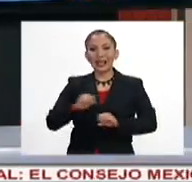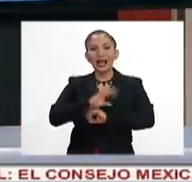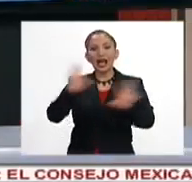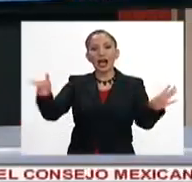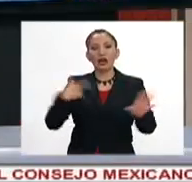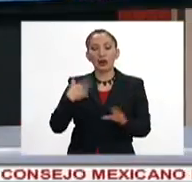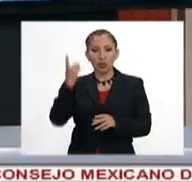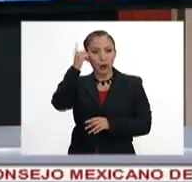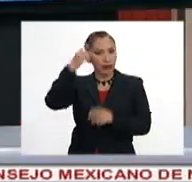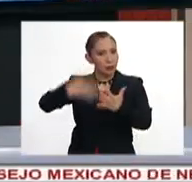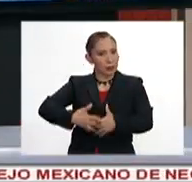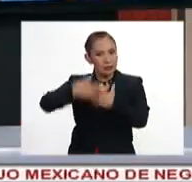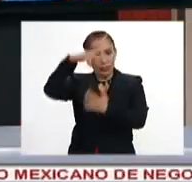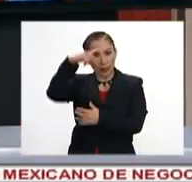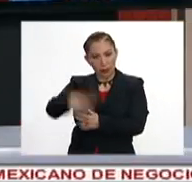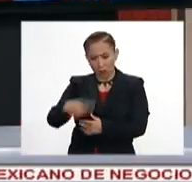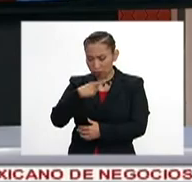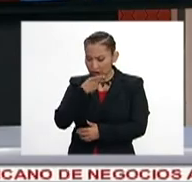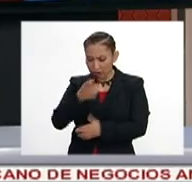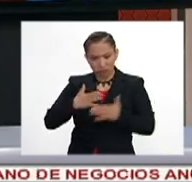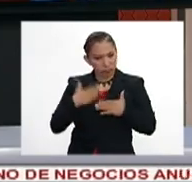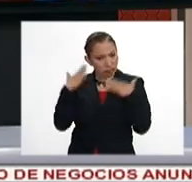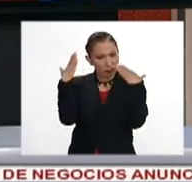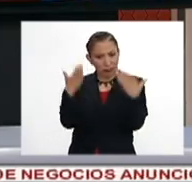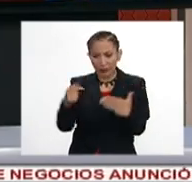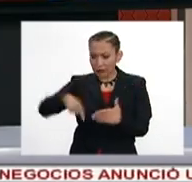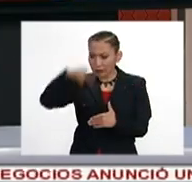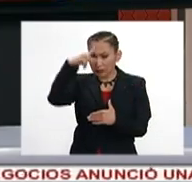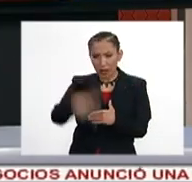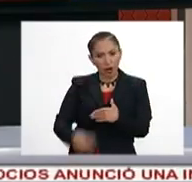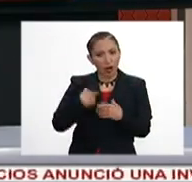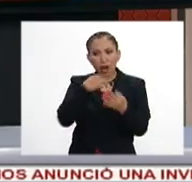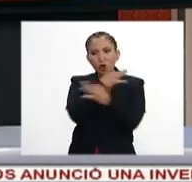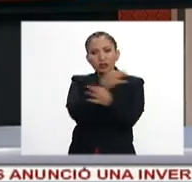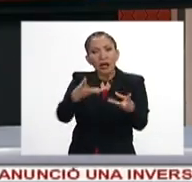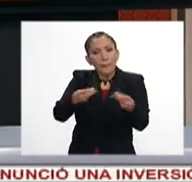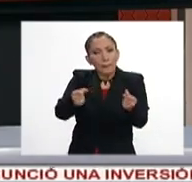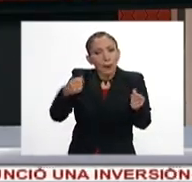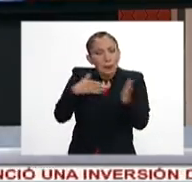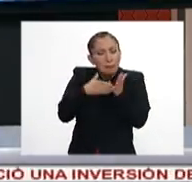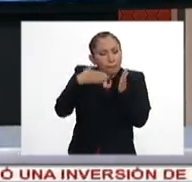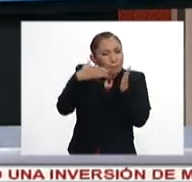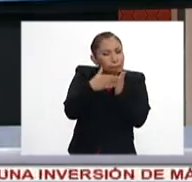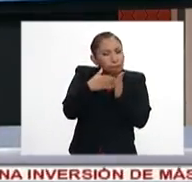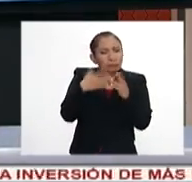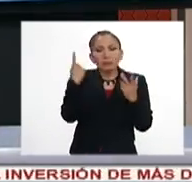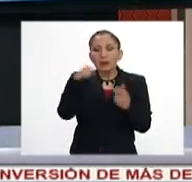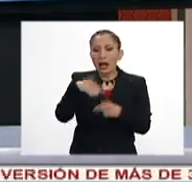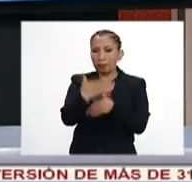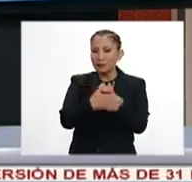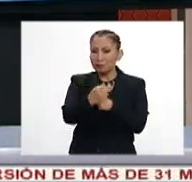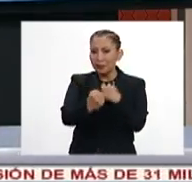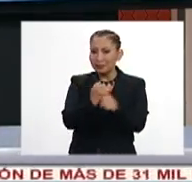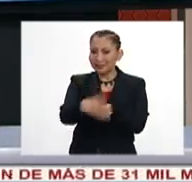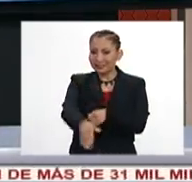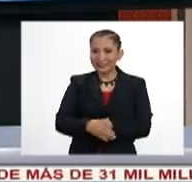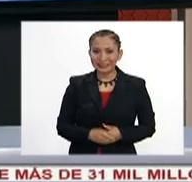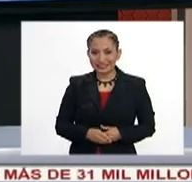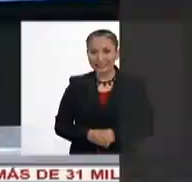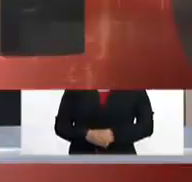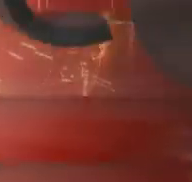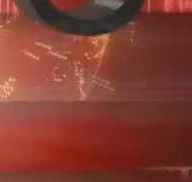es, empresarios mexicanos refrendaron su confianza en nuestro país, anunciaron una inversión multimillonaria para los próximos años.